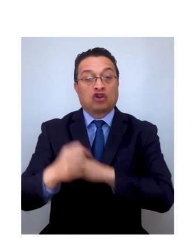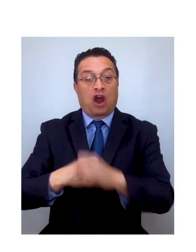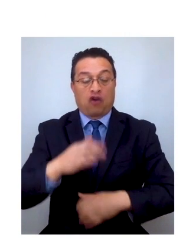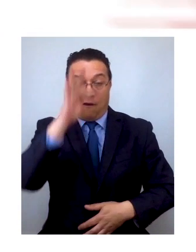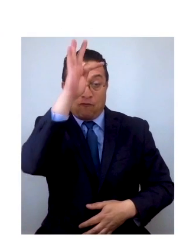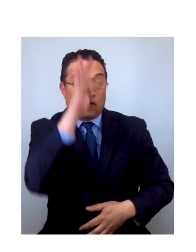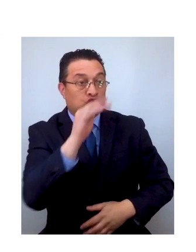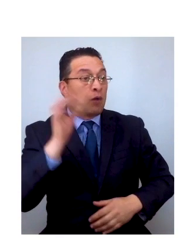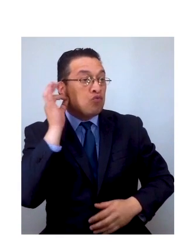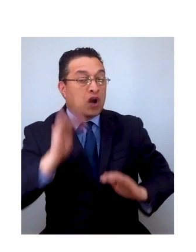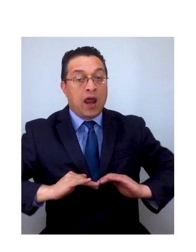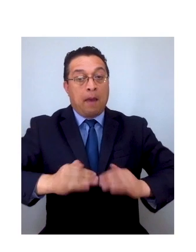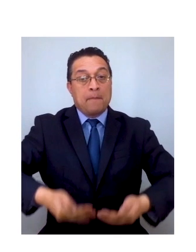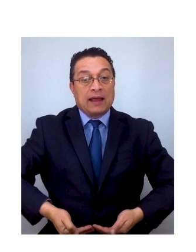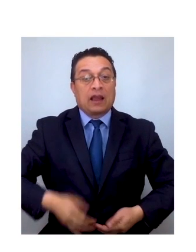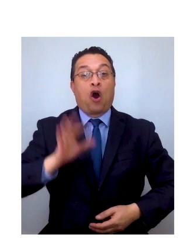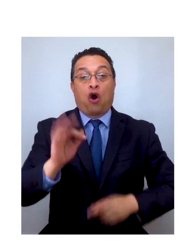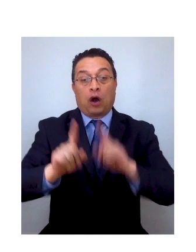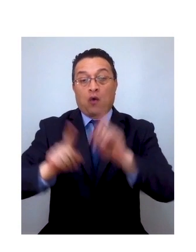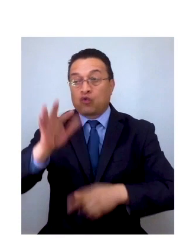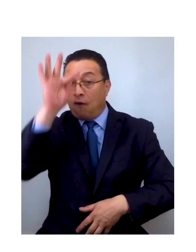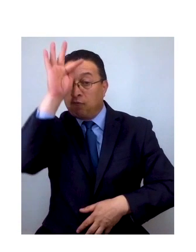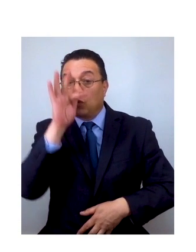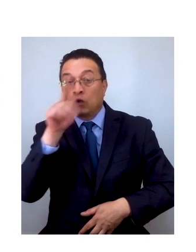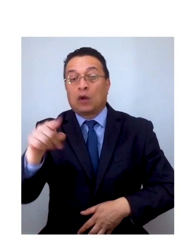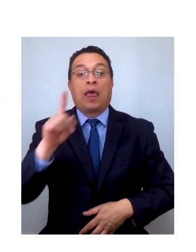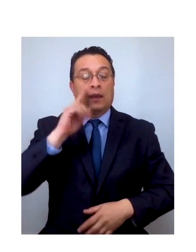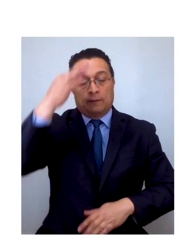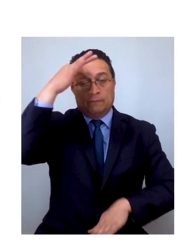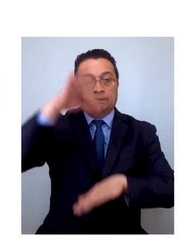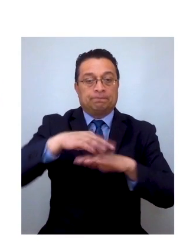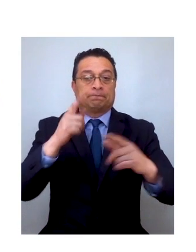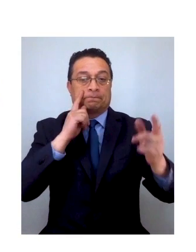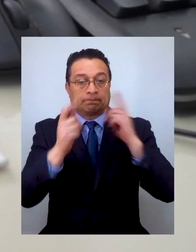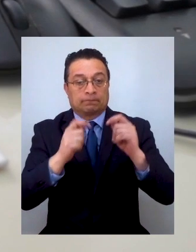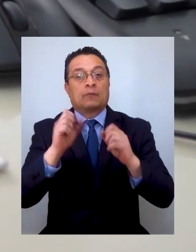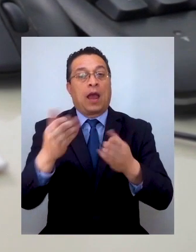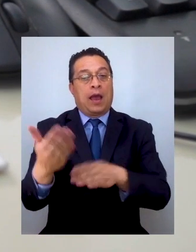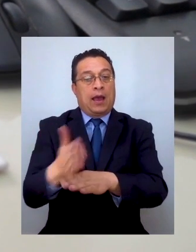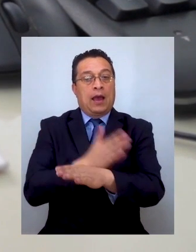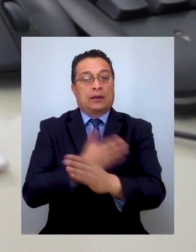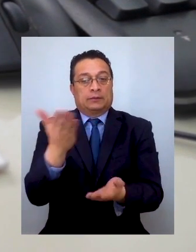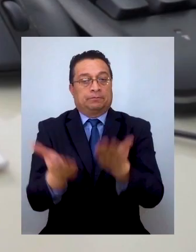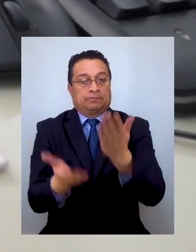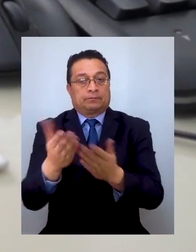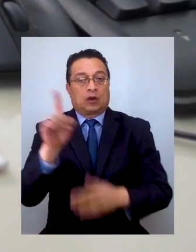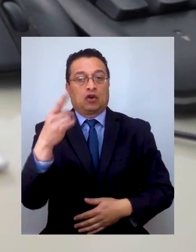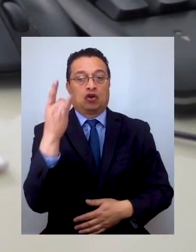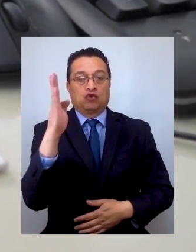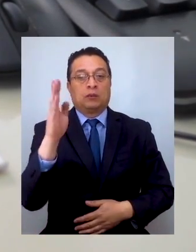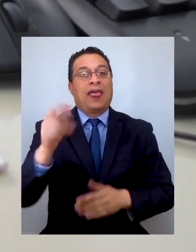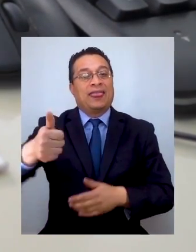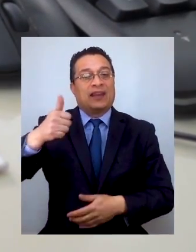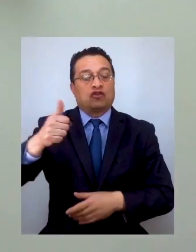años, funcionarias embarazadas o aquellas funcionarias o funcionarios con patologías de riesgo previamente evaluadas por la Subdirección